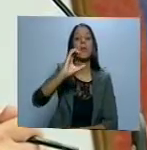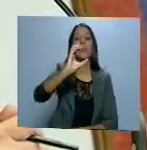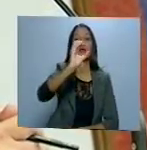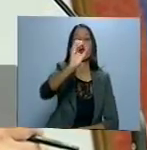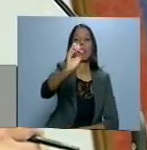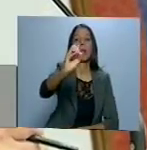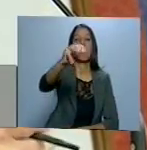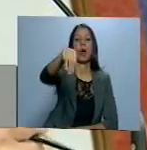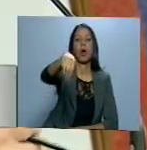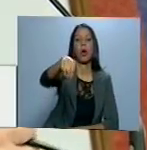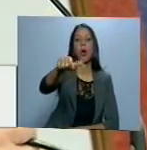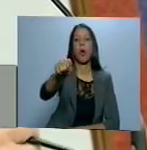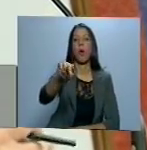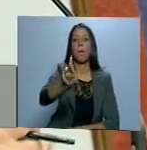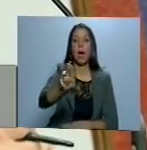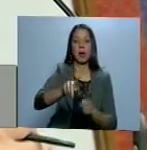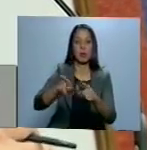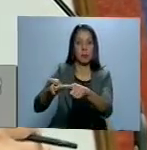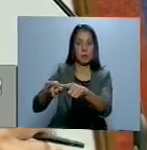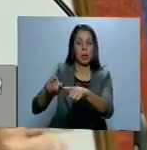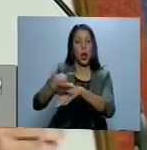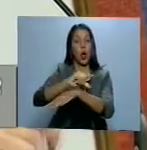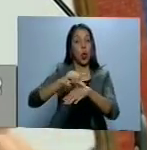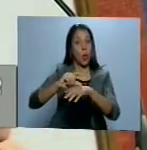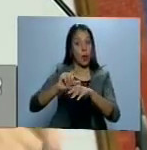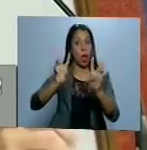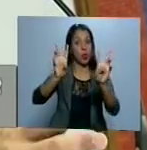del estado Zulia. Es todo, Presidenta.